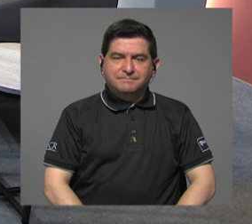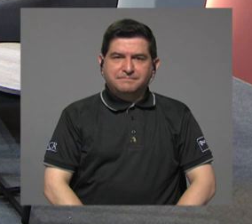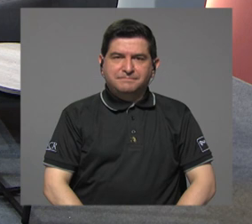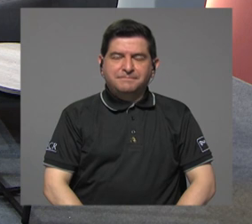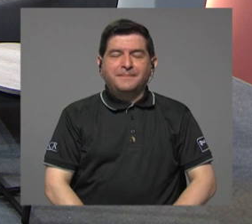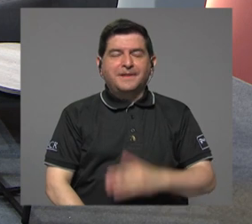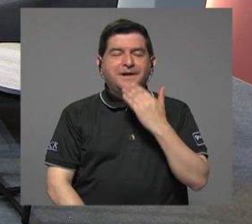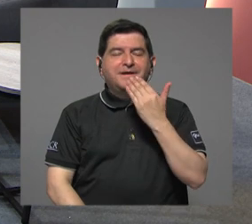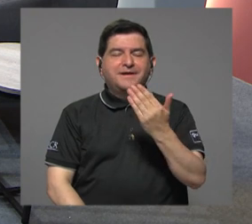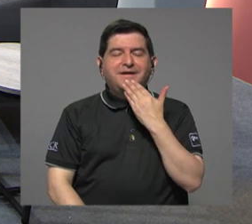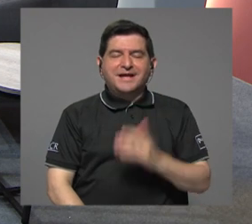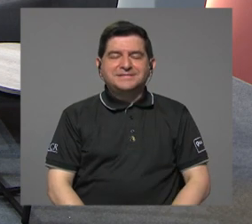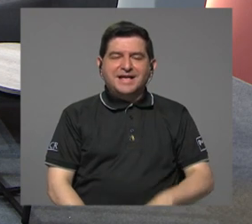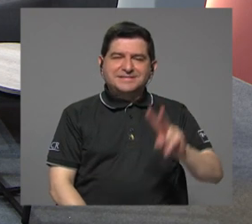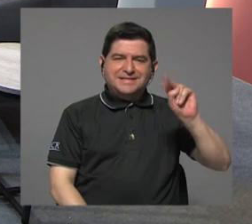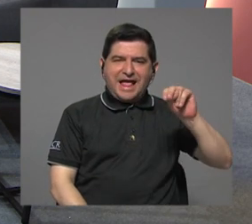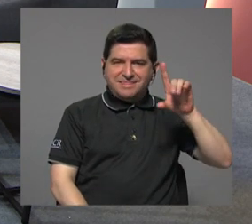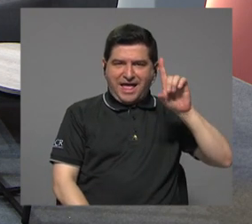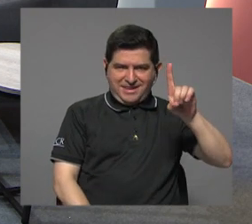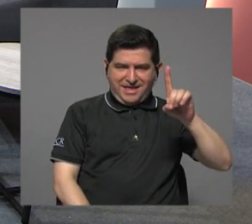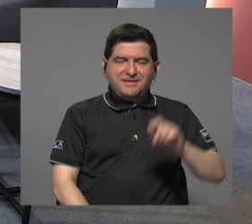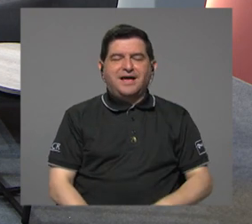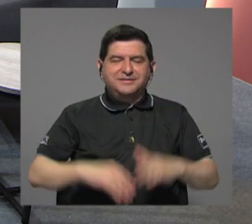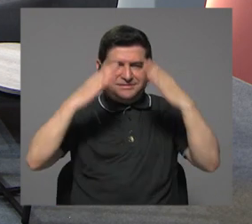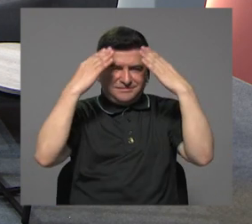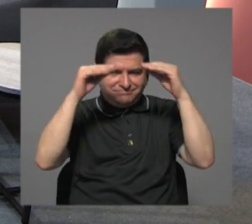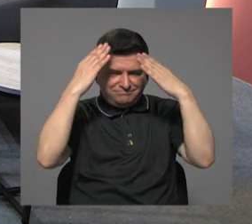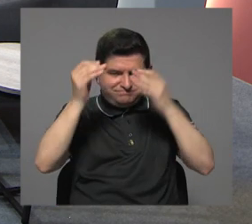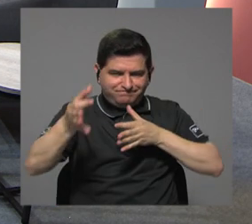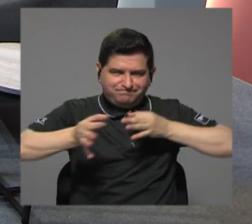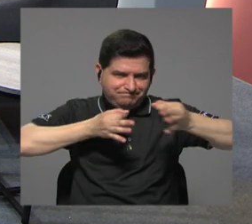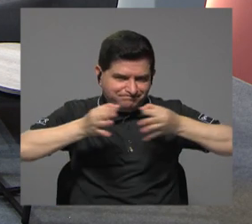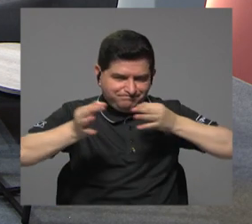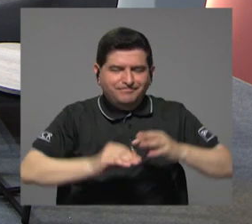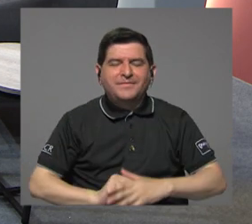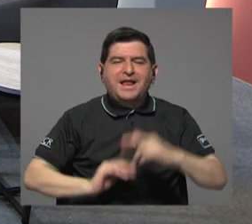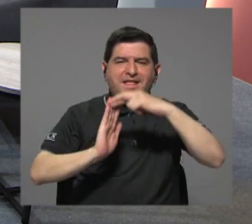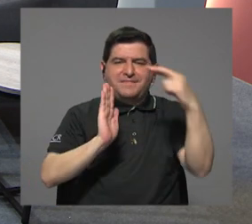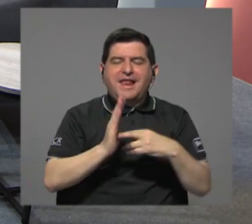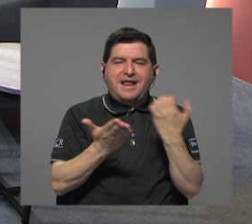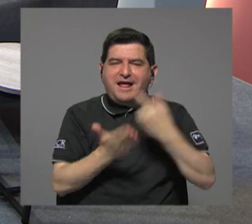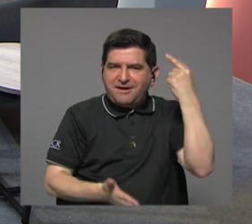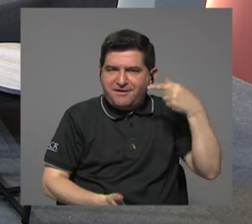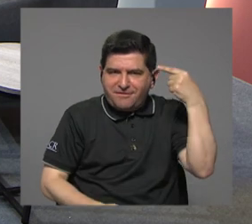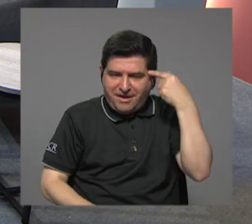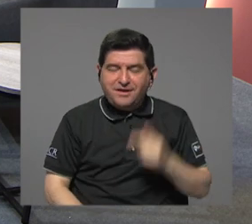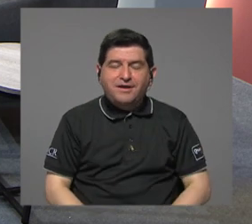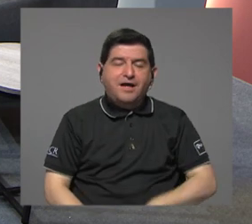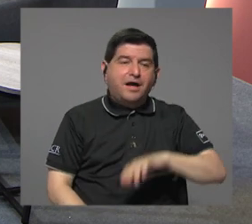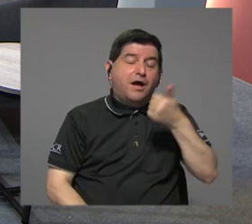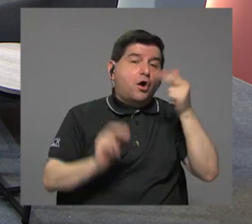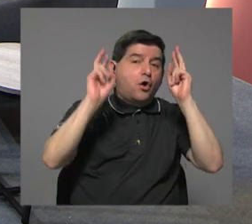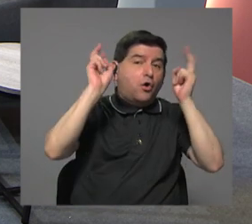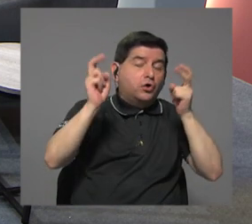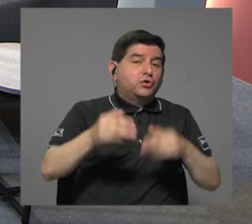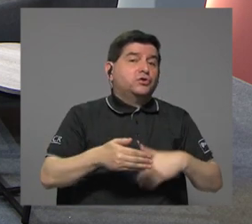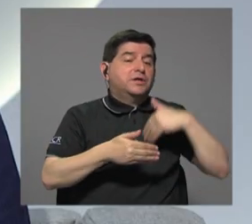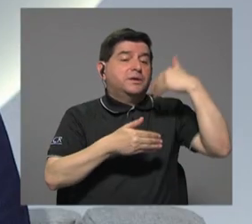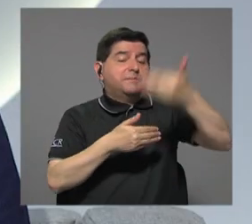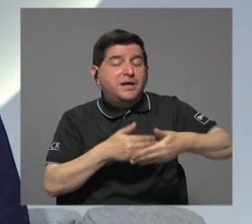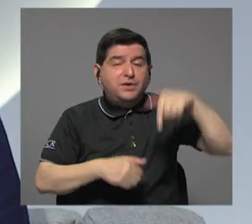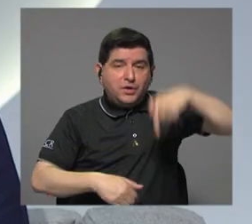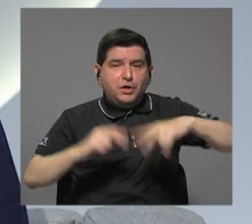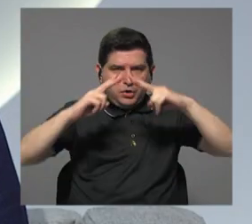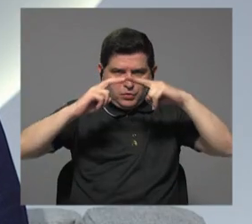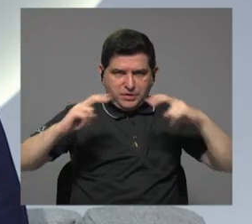gracias natalia díaz por este reporte este explicativo sobre la regla fiscal otro tema que abordaremos próximamente